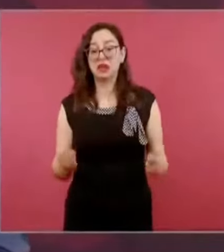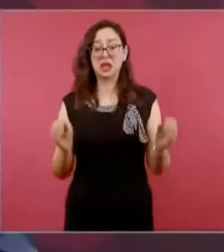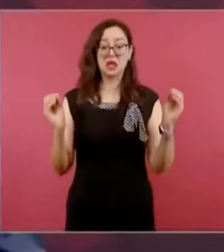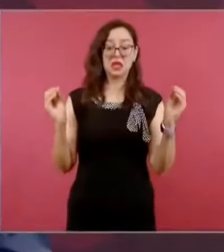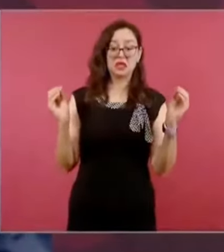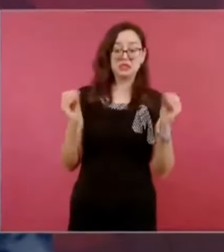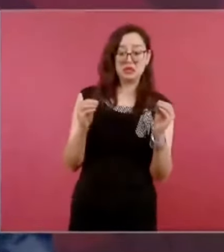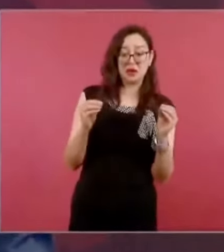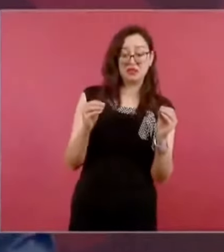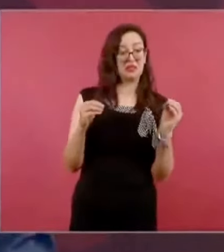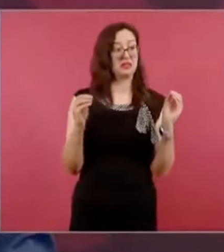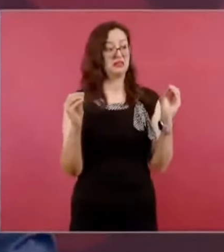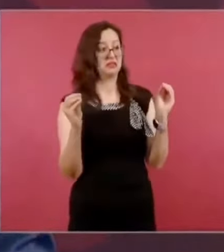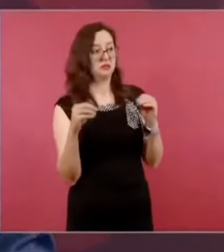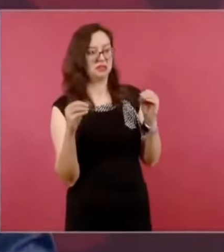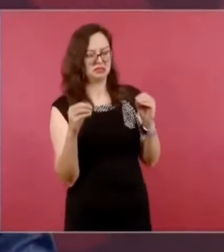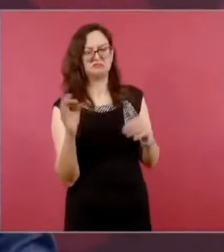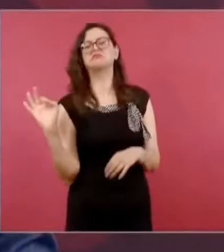marcadas las cartas